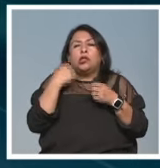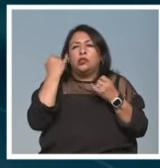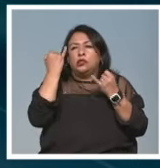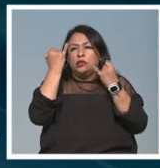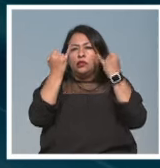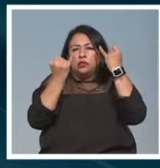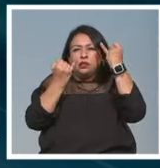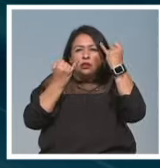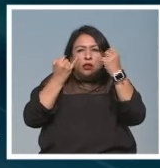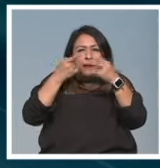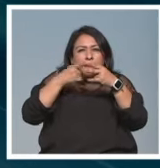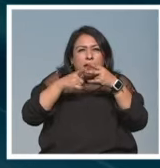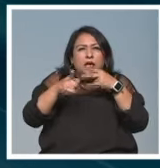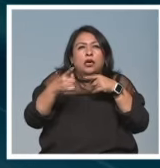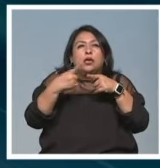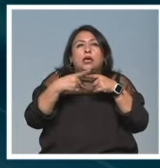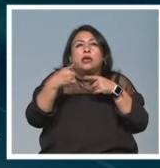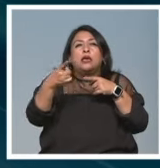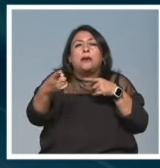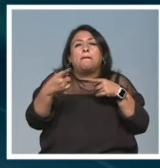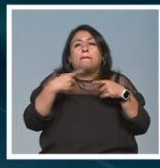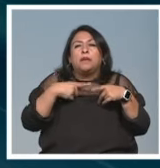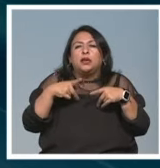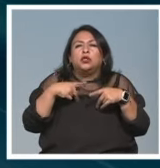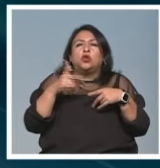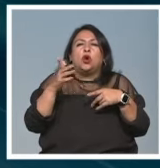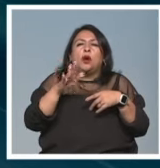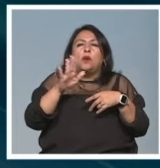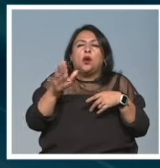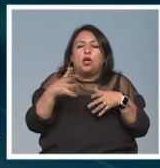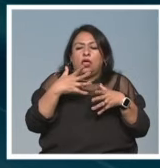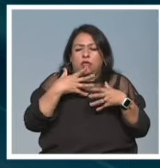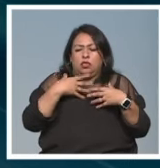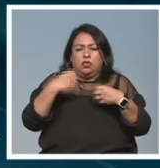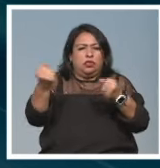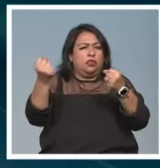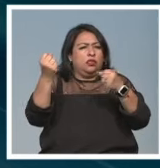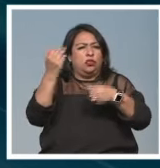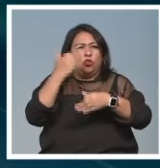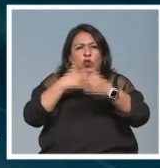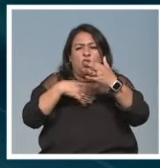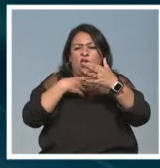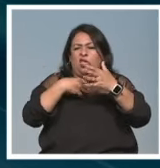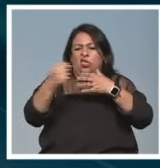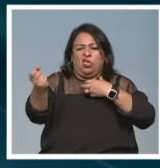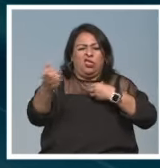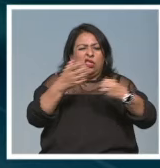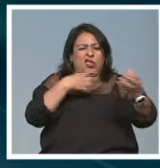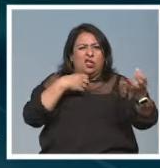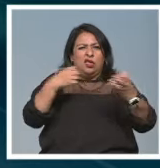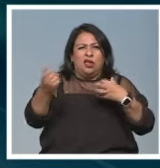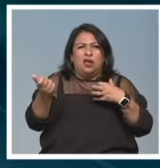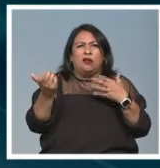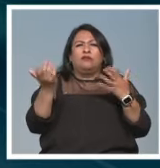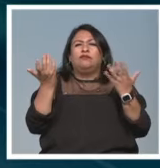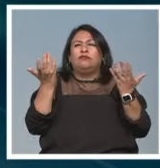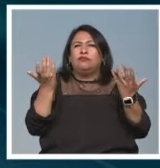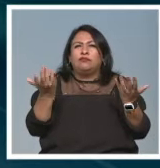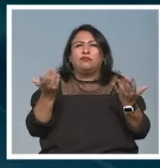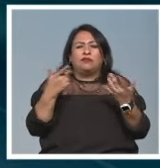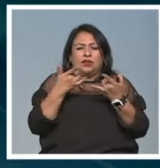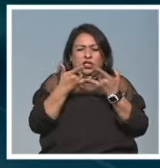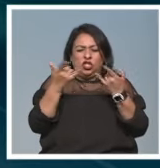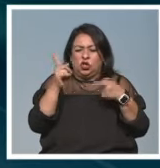la fantasía de un ser errante que se despoja de todo lo que le puede identificar. Es decir,